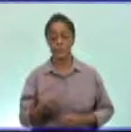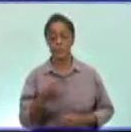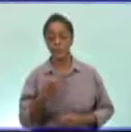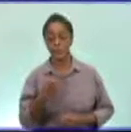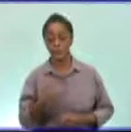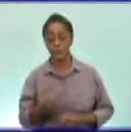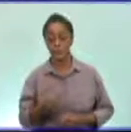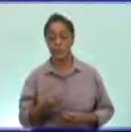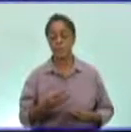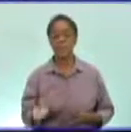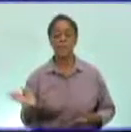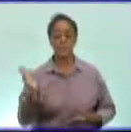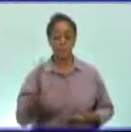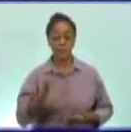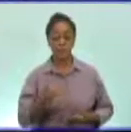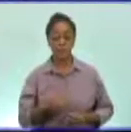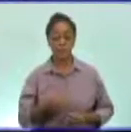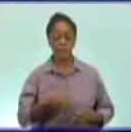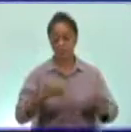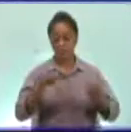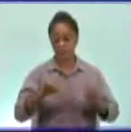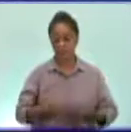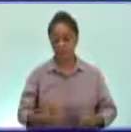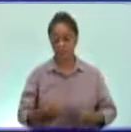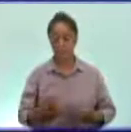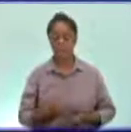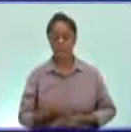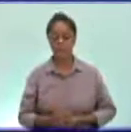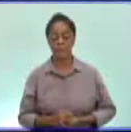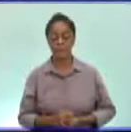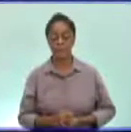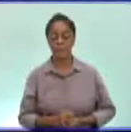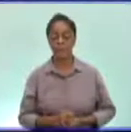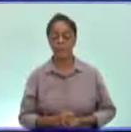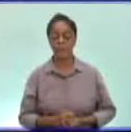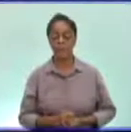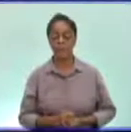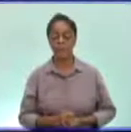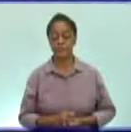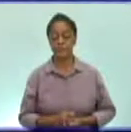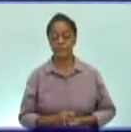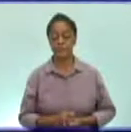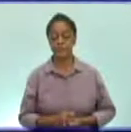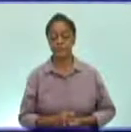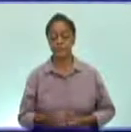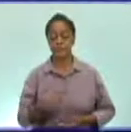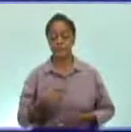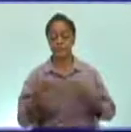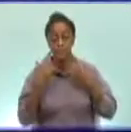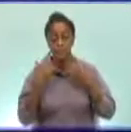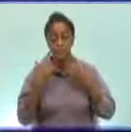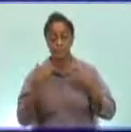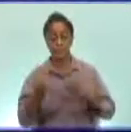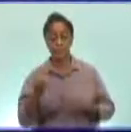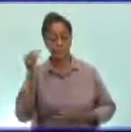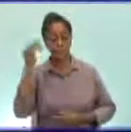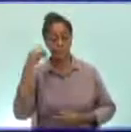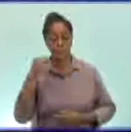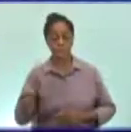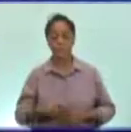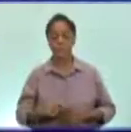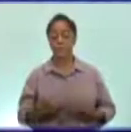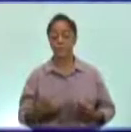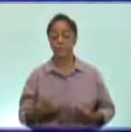del huésped en donde están ellos sostenidos. Esto es importante que lo conozcan porque son